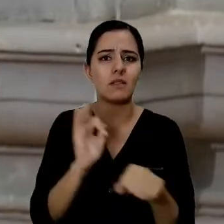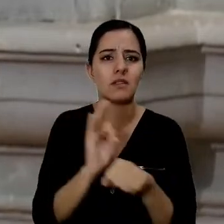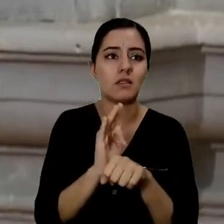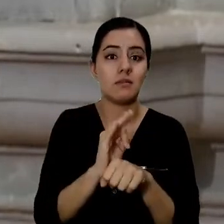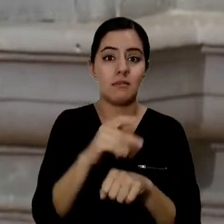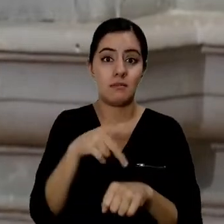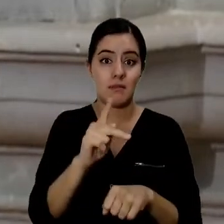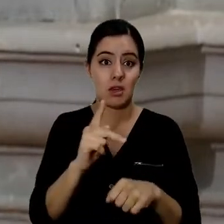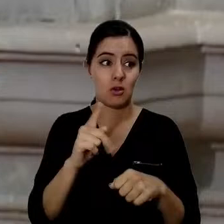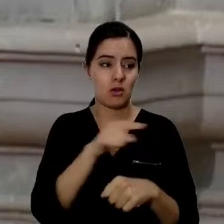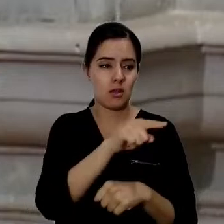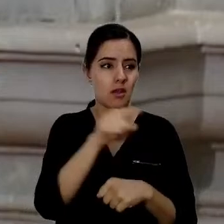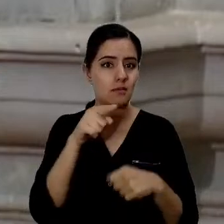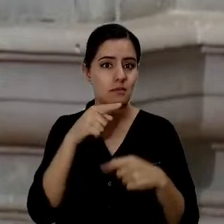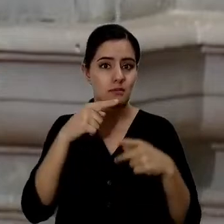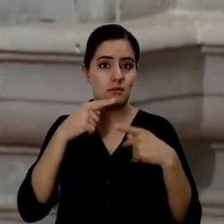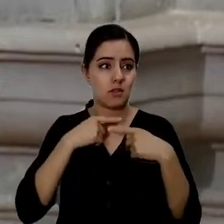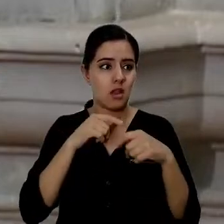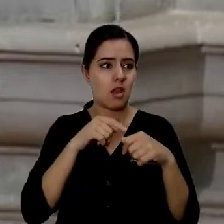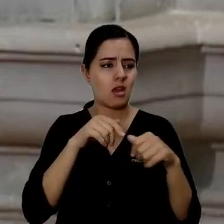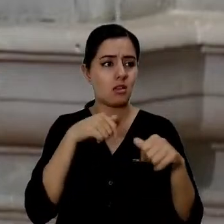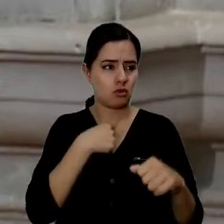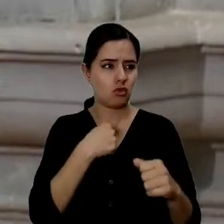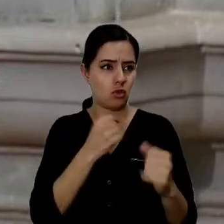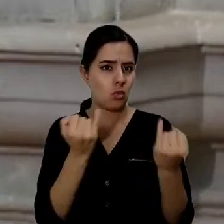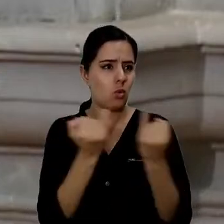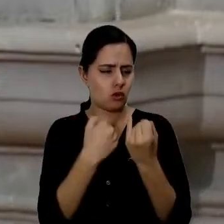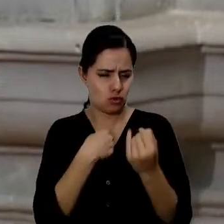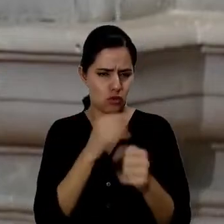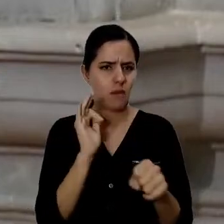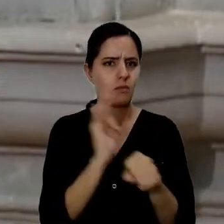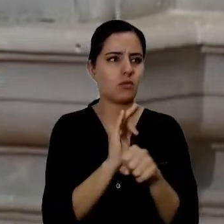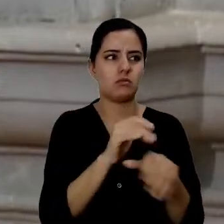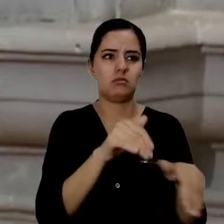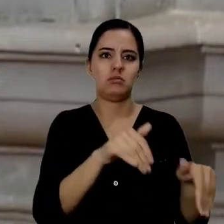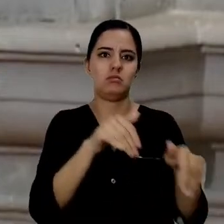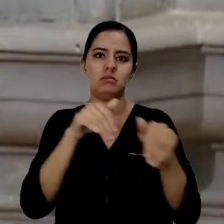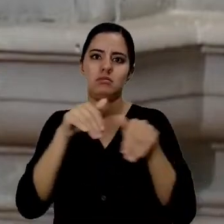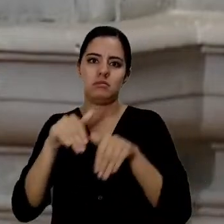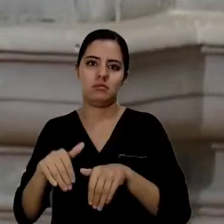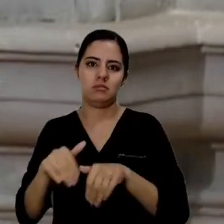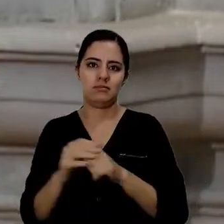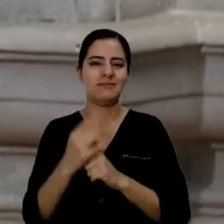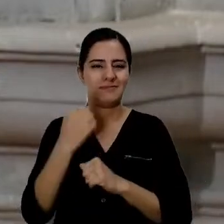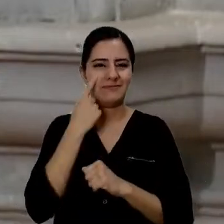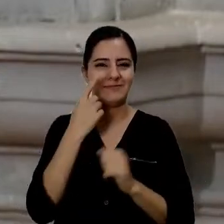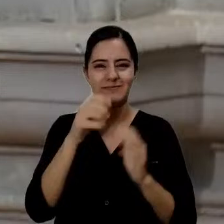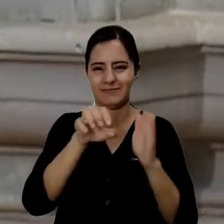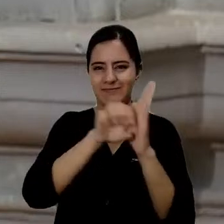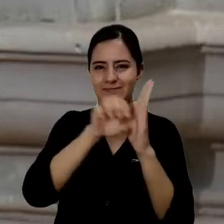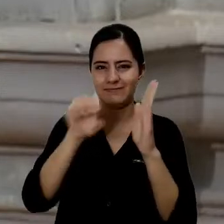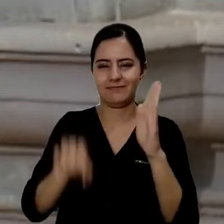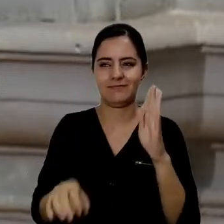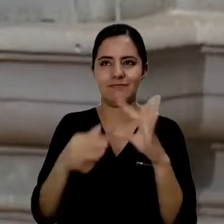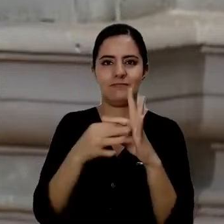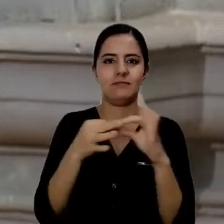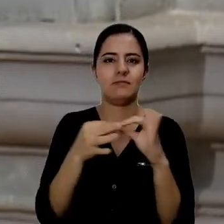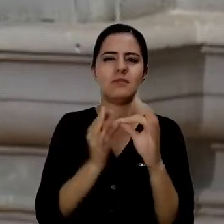por todos y cada uno de ellos. Solo voy a referir en lo